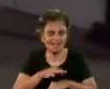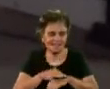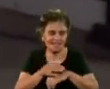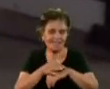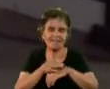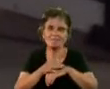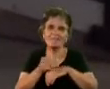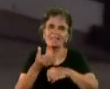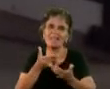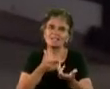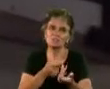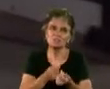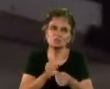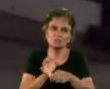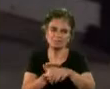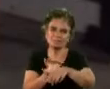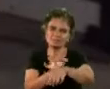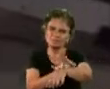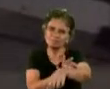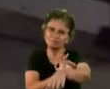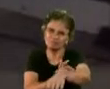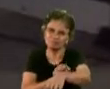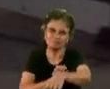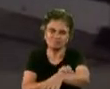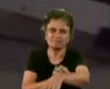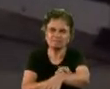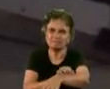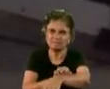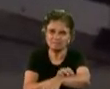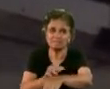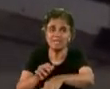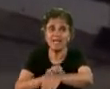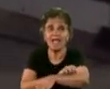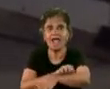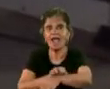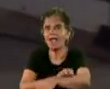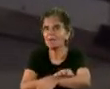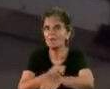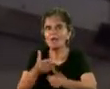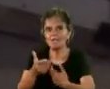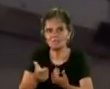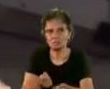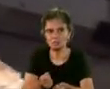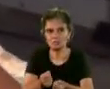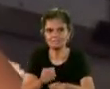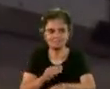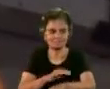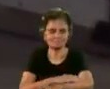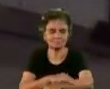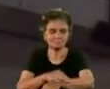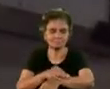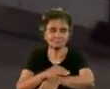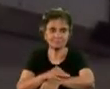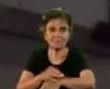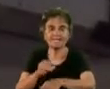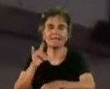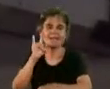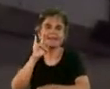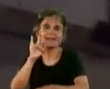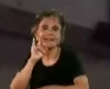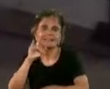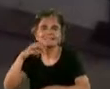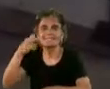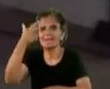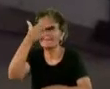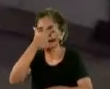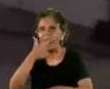la psoriasis, eczemas, dermatitis, es el mismo pH que el ser humano, por ende no te cambia el pH